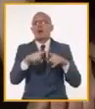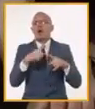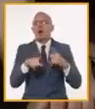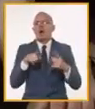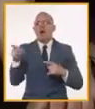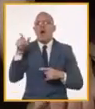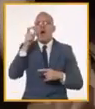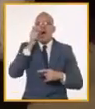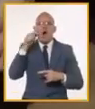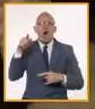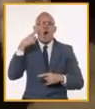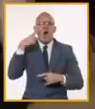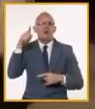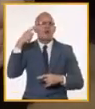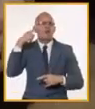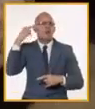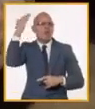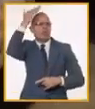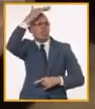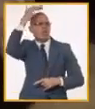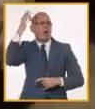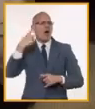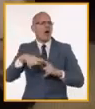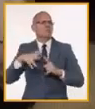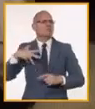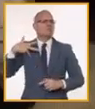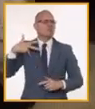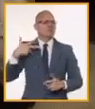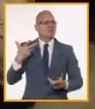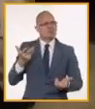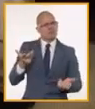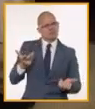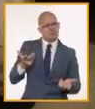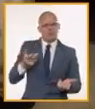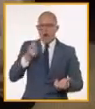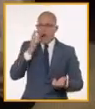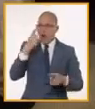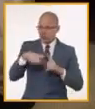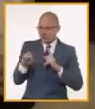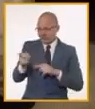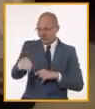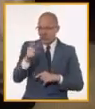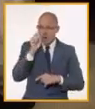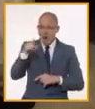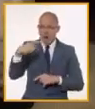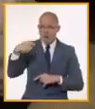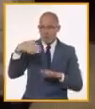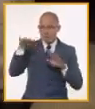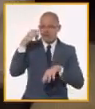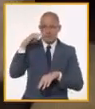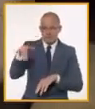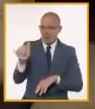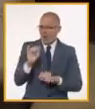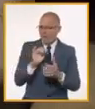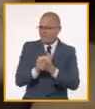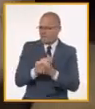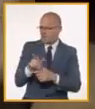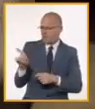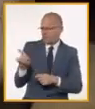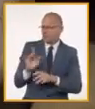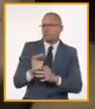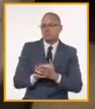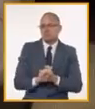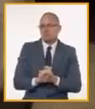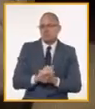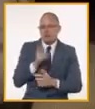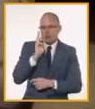tierra. Y tenía 2 amigos más, el que fue ministro de Justicia, el primero, que era de allá, era amigo de él también. Y yo